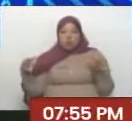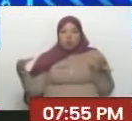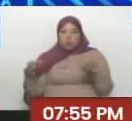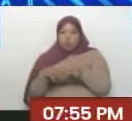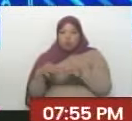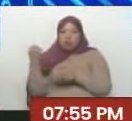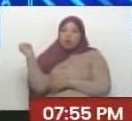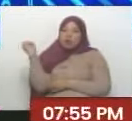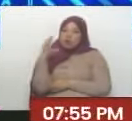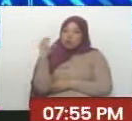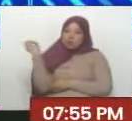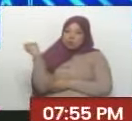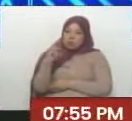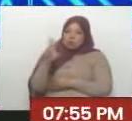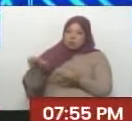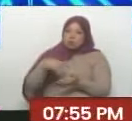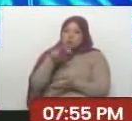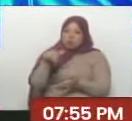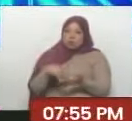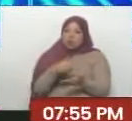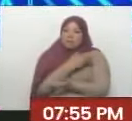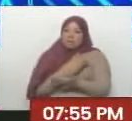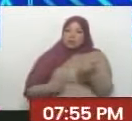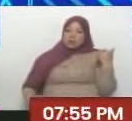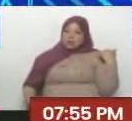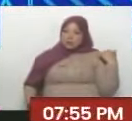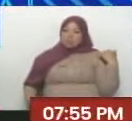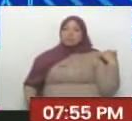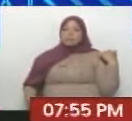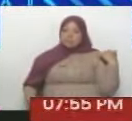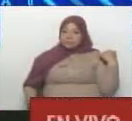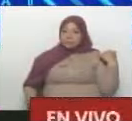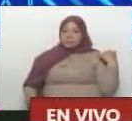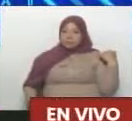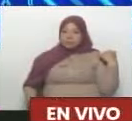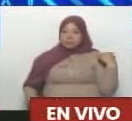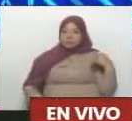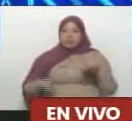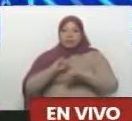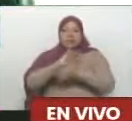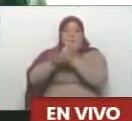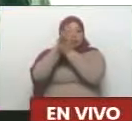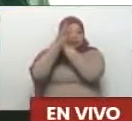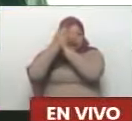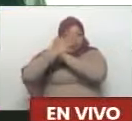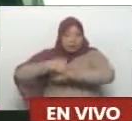reunió con Jorge Rodríguez, presidente de la Asamblea Nacional. Así es. Fin de mundo, pues.